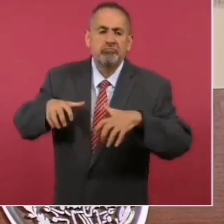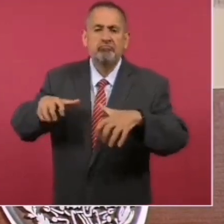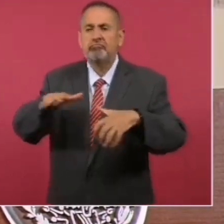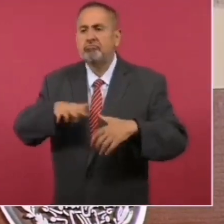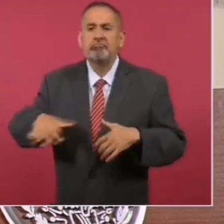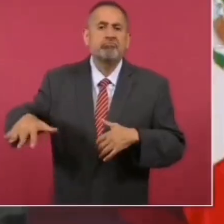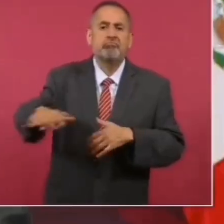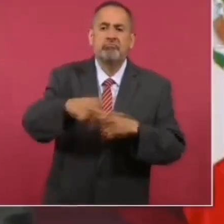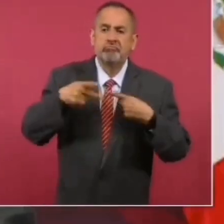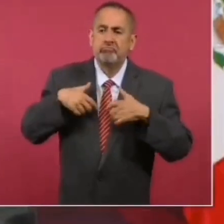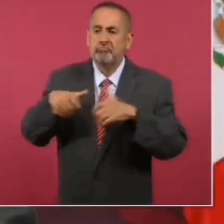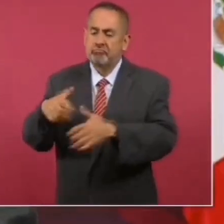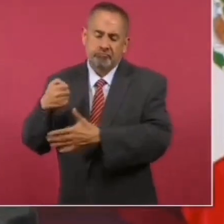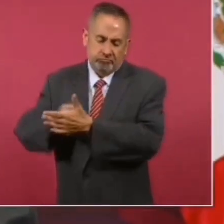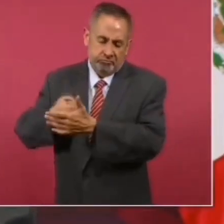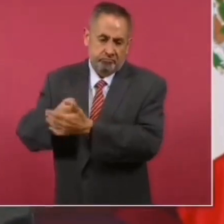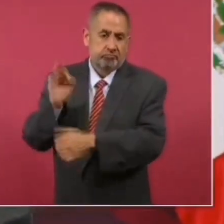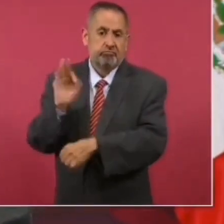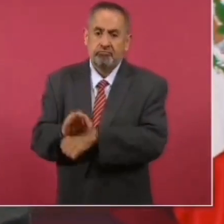populares,